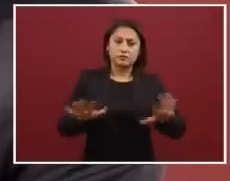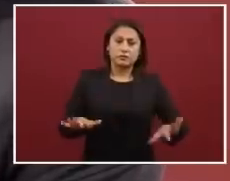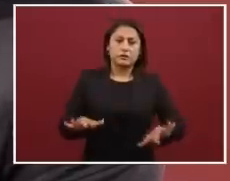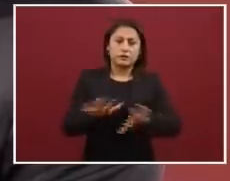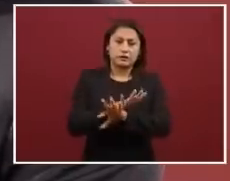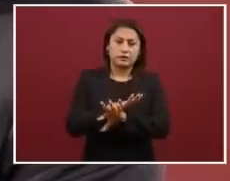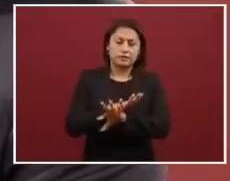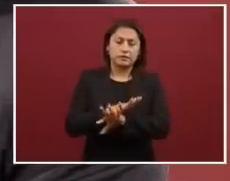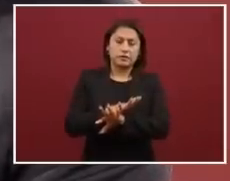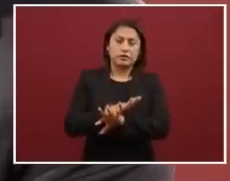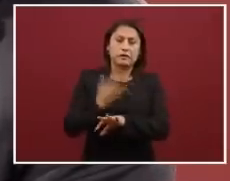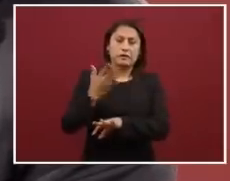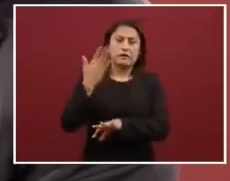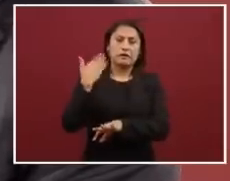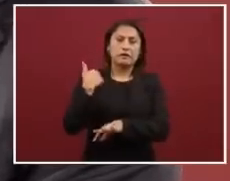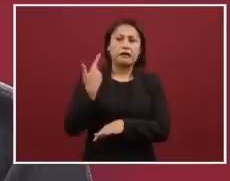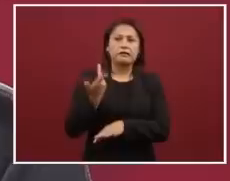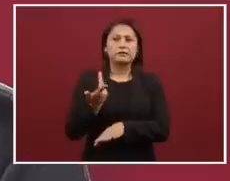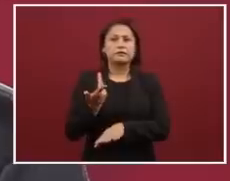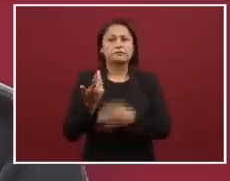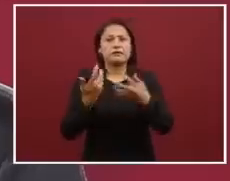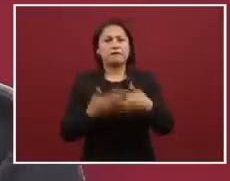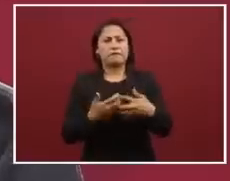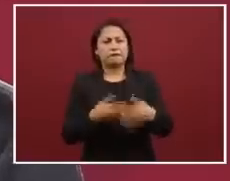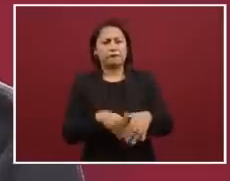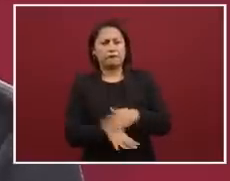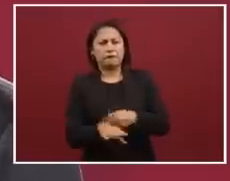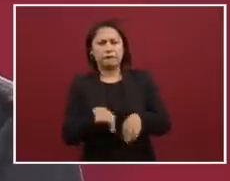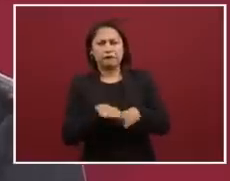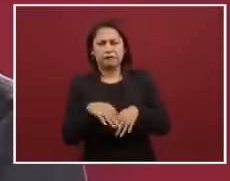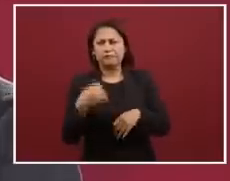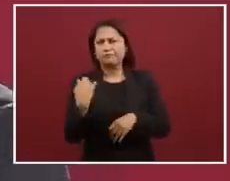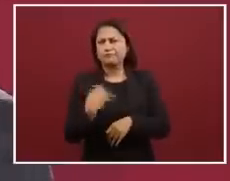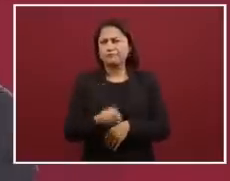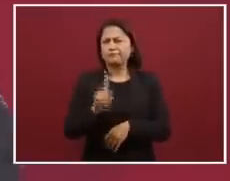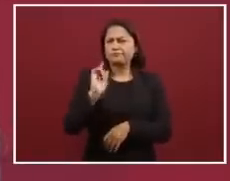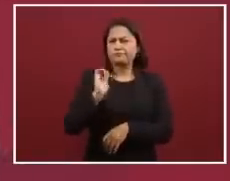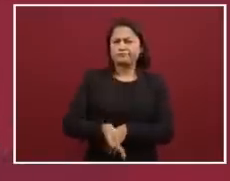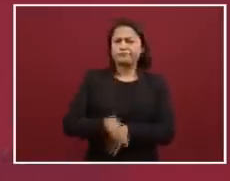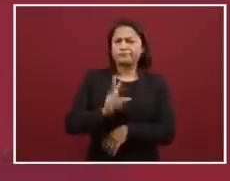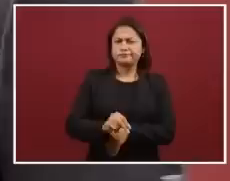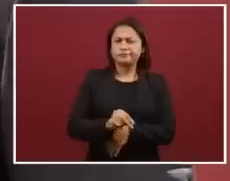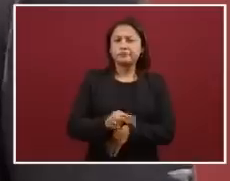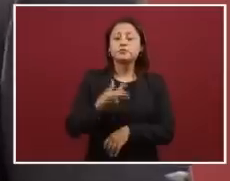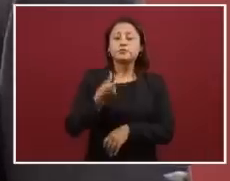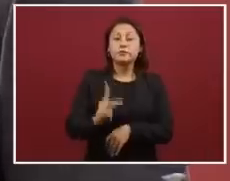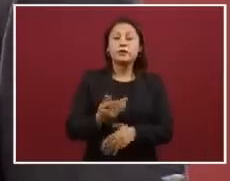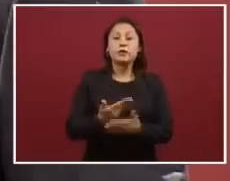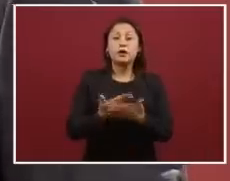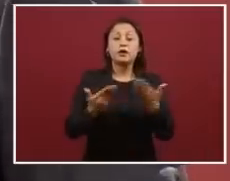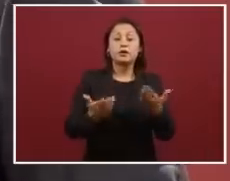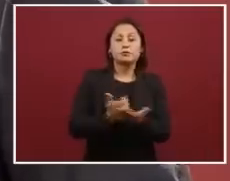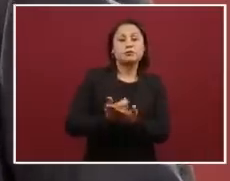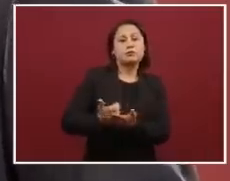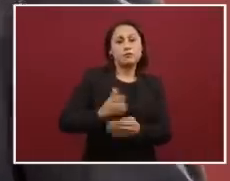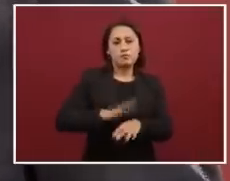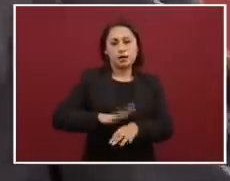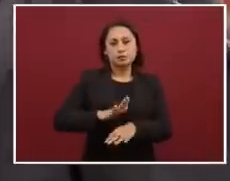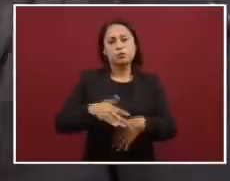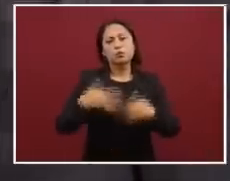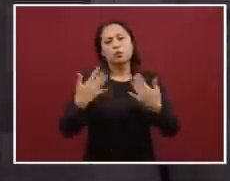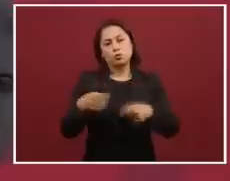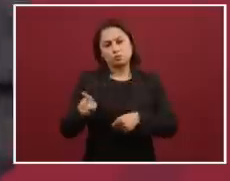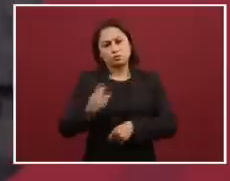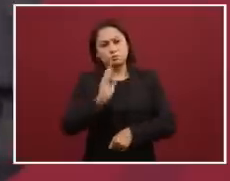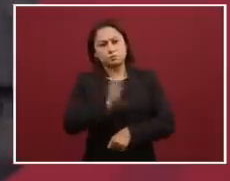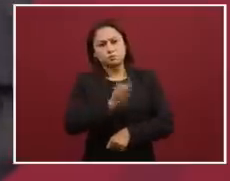salario era muy bajo, pero además estamos hablando con los empresarios, con los